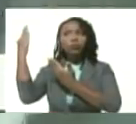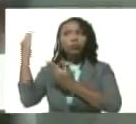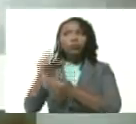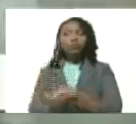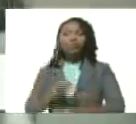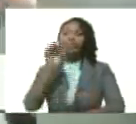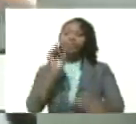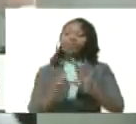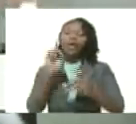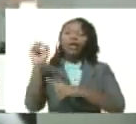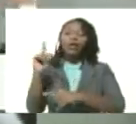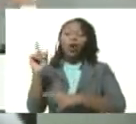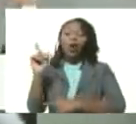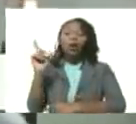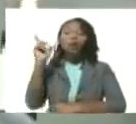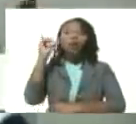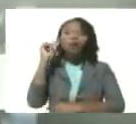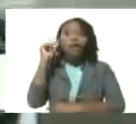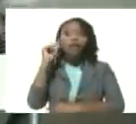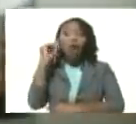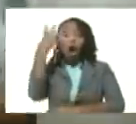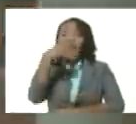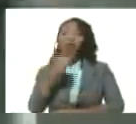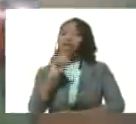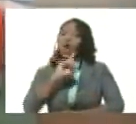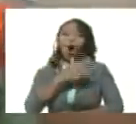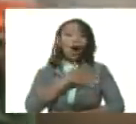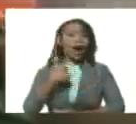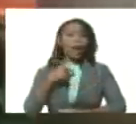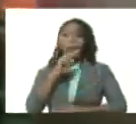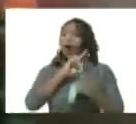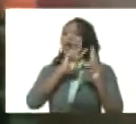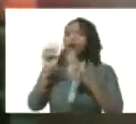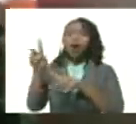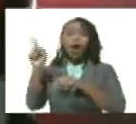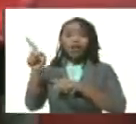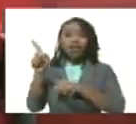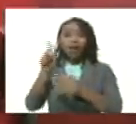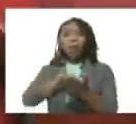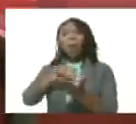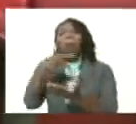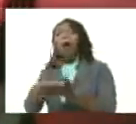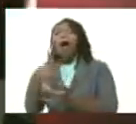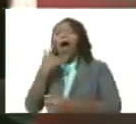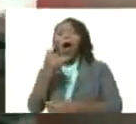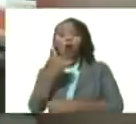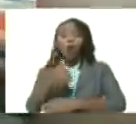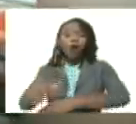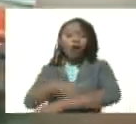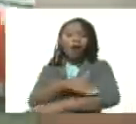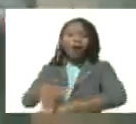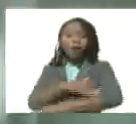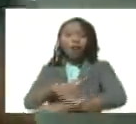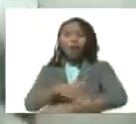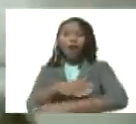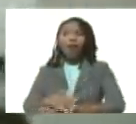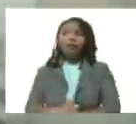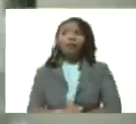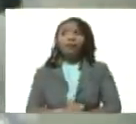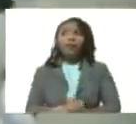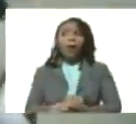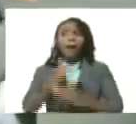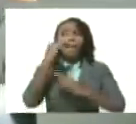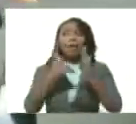Lamentablemente son muchachos muy jovencitos, no queremos verlos mañana por allá tirados en alguna orilla de las carreteras. Bajo de